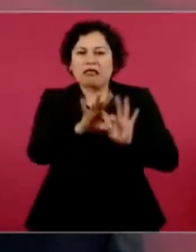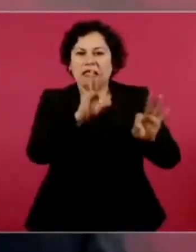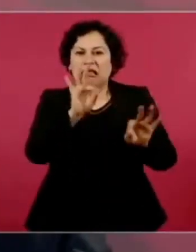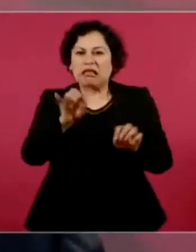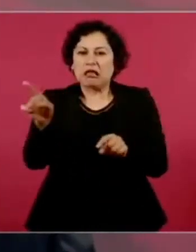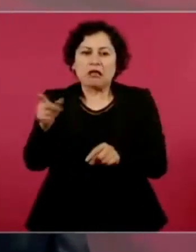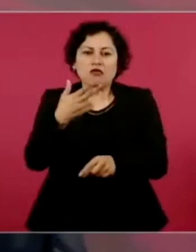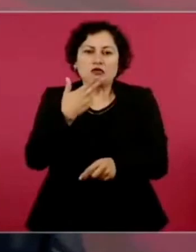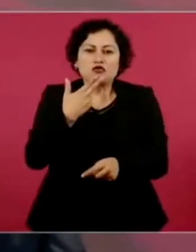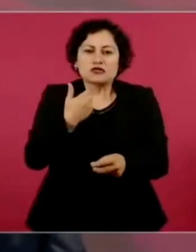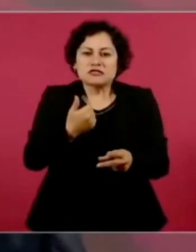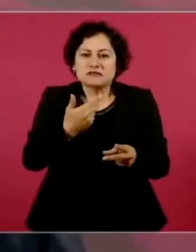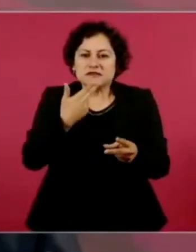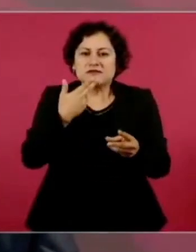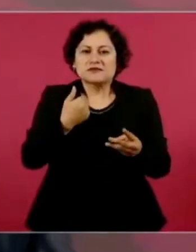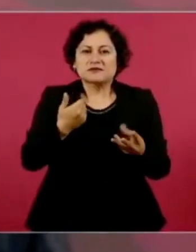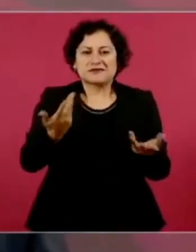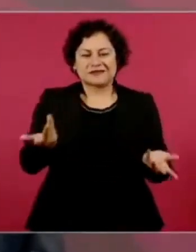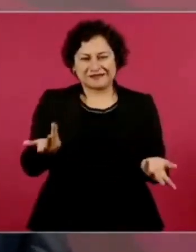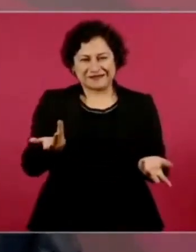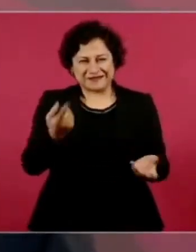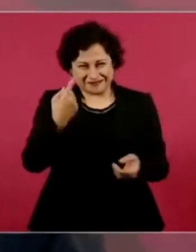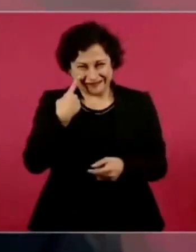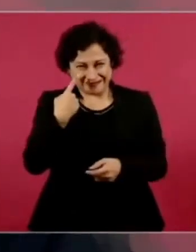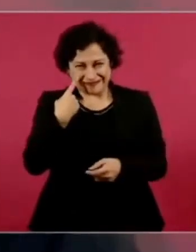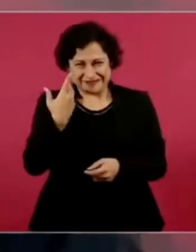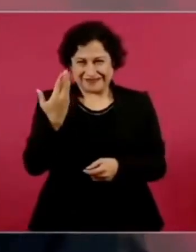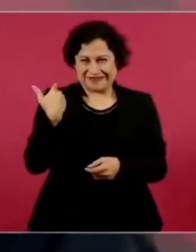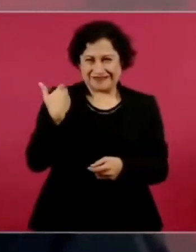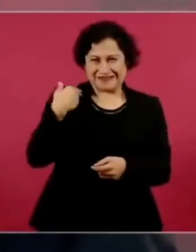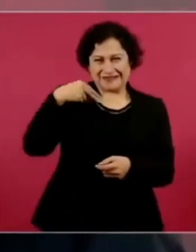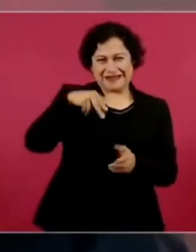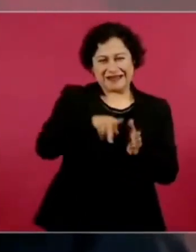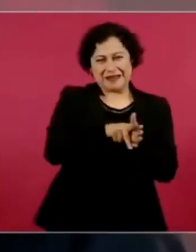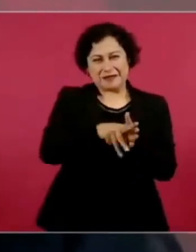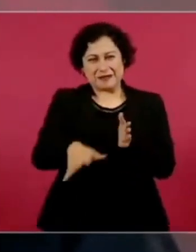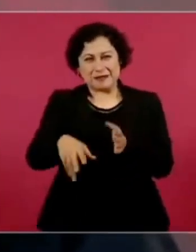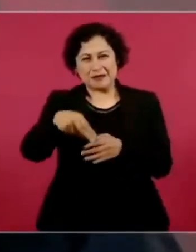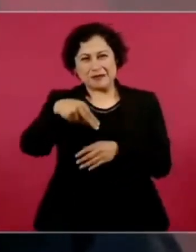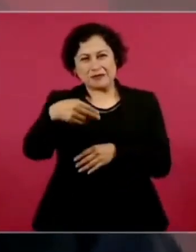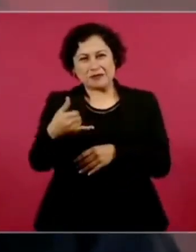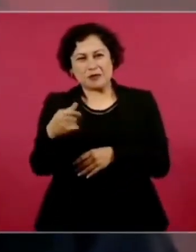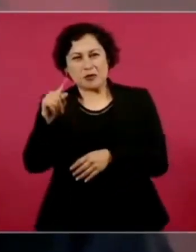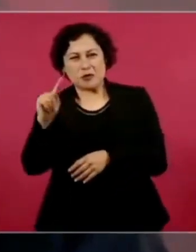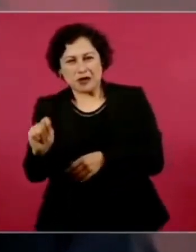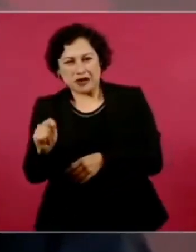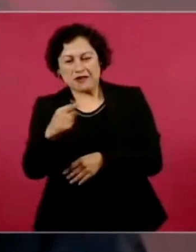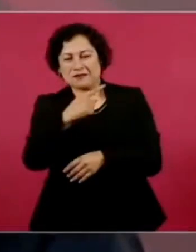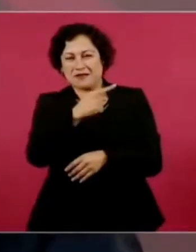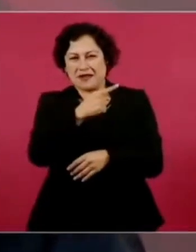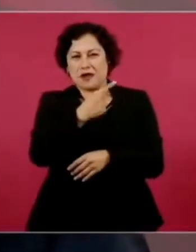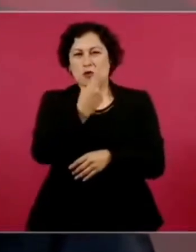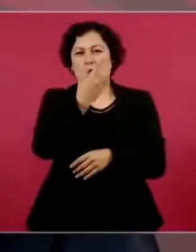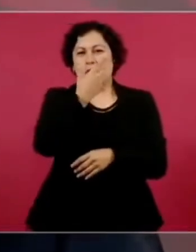de New York Times y entonces el periodista más premiado del mundo,